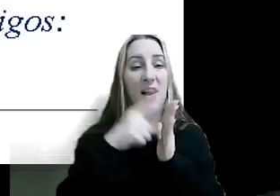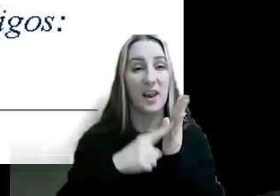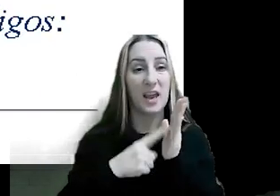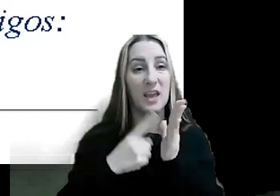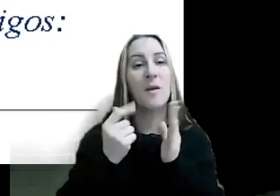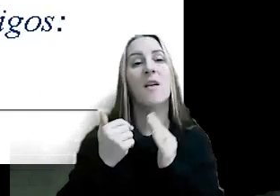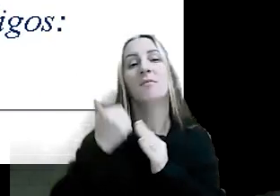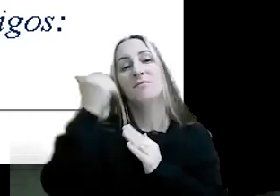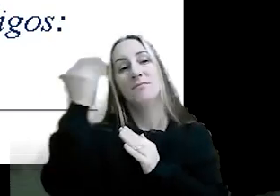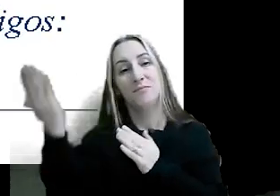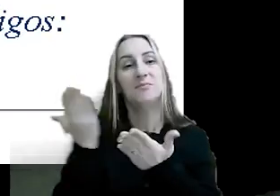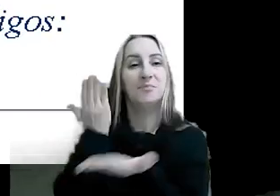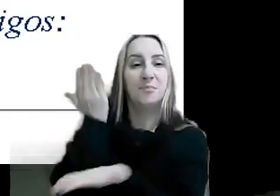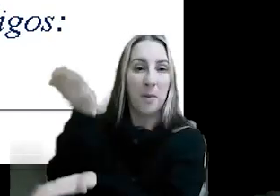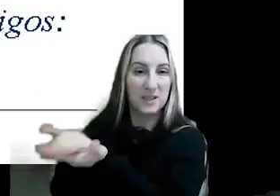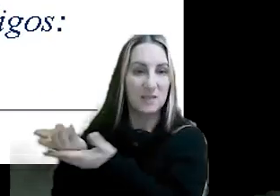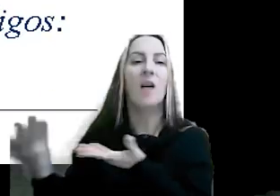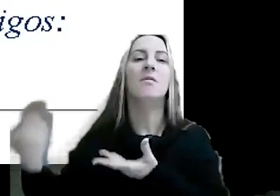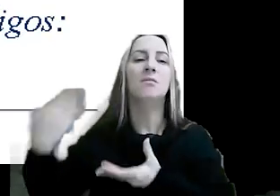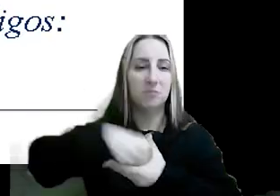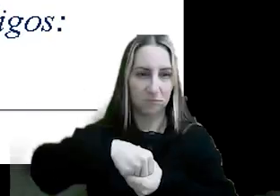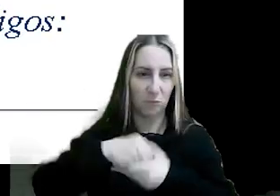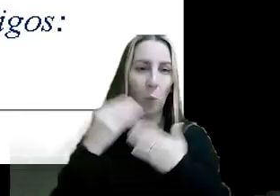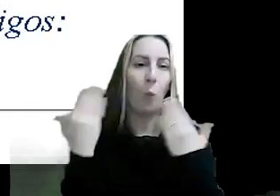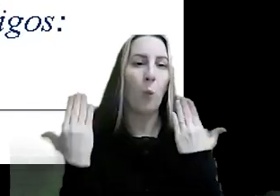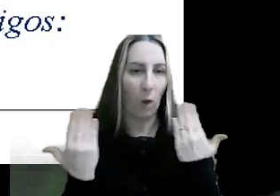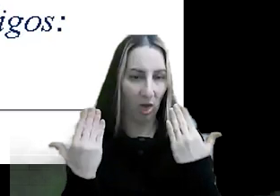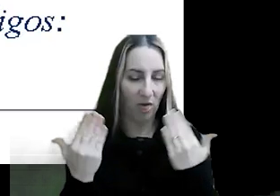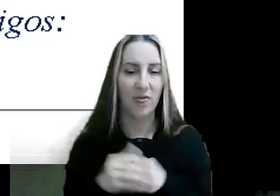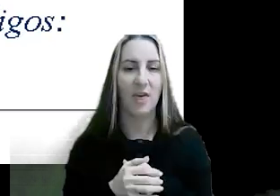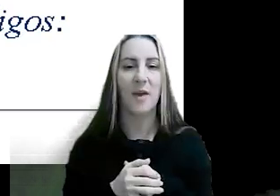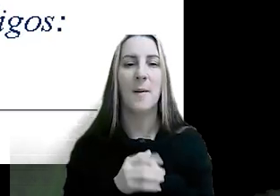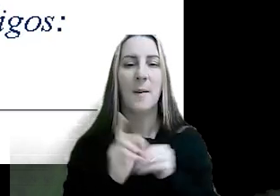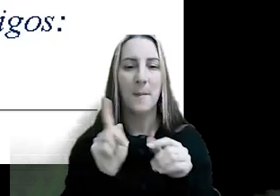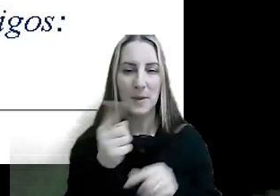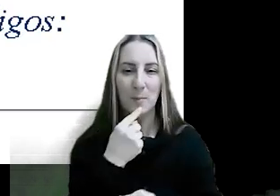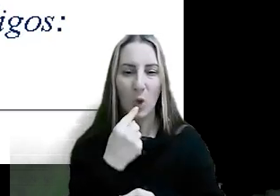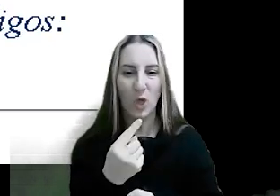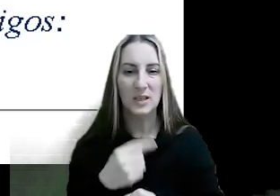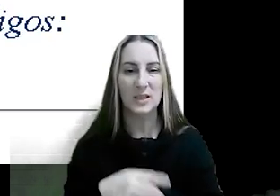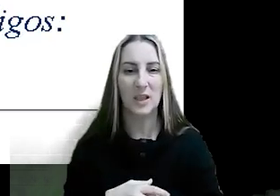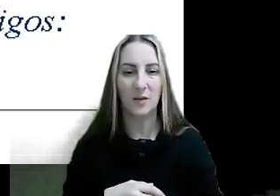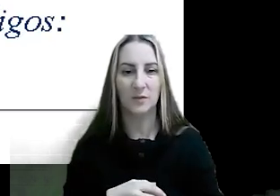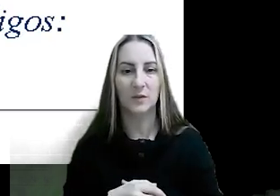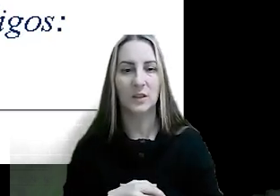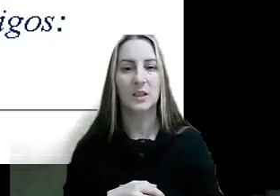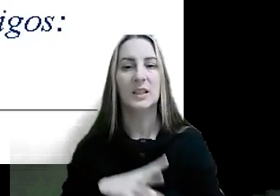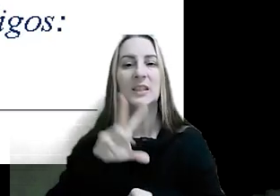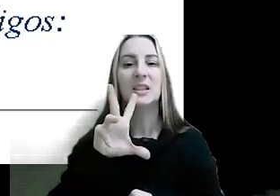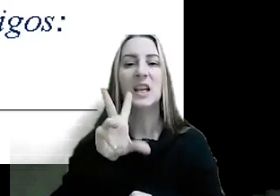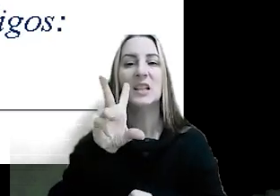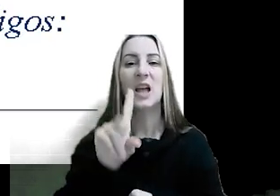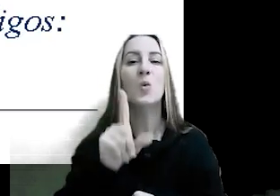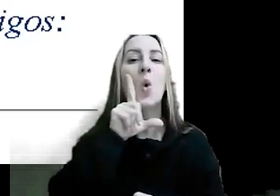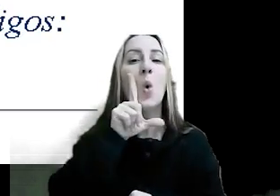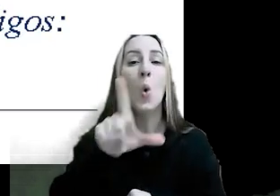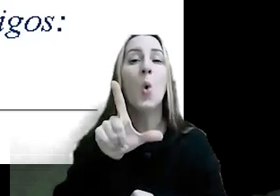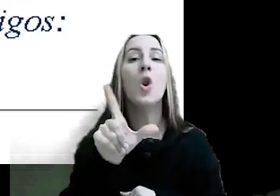y presentación hasta, como allí la diapositiva establece, hasta el 31 de julio